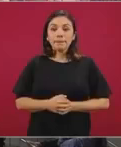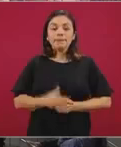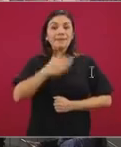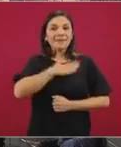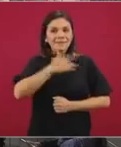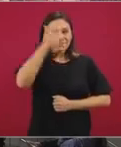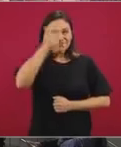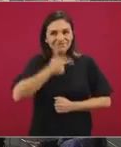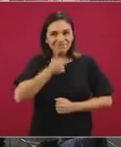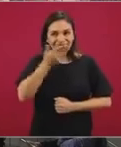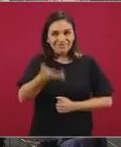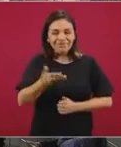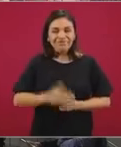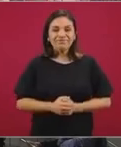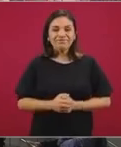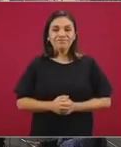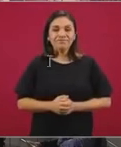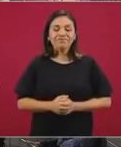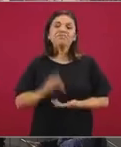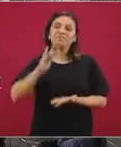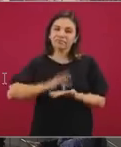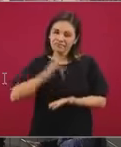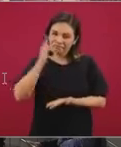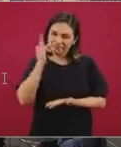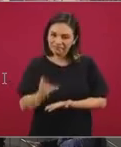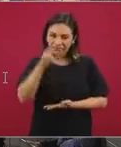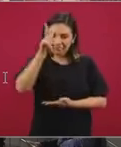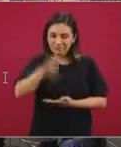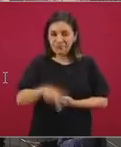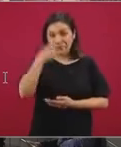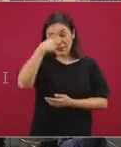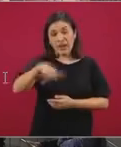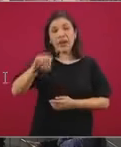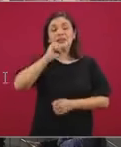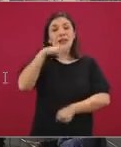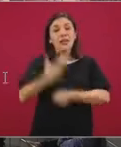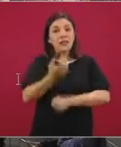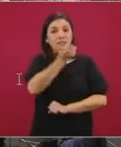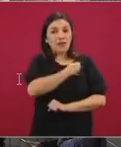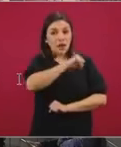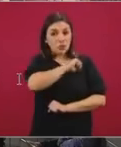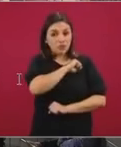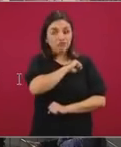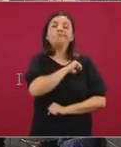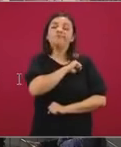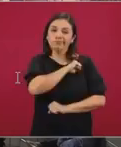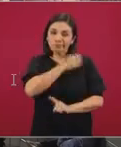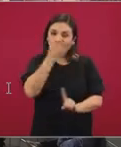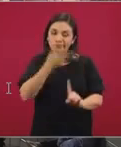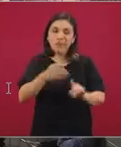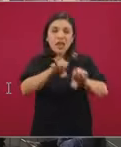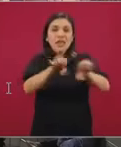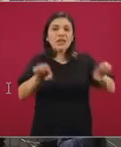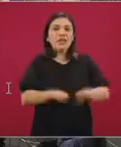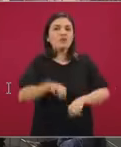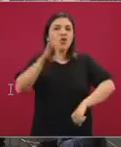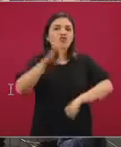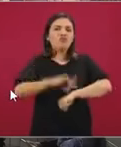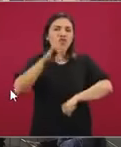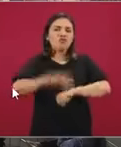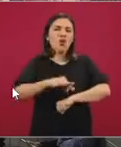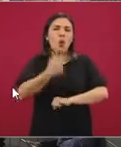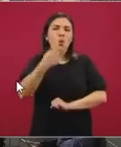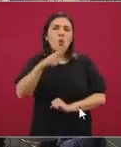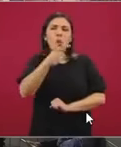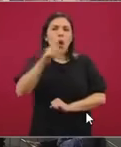Buenas noches. Pues muchísimas gracias a la Secretaría de Salud y en particular al equipo del doctor